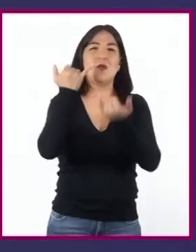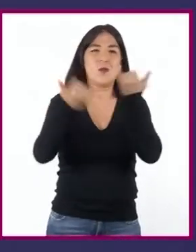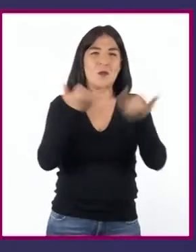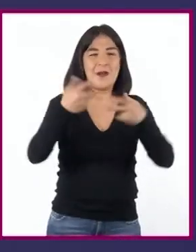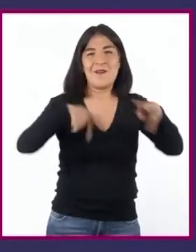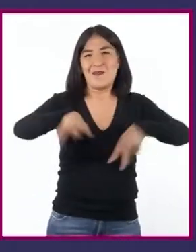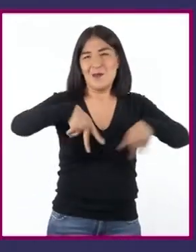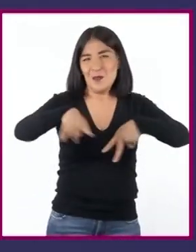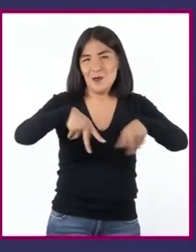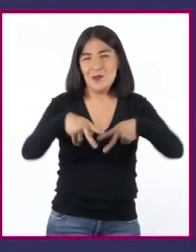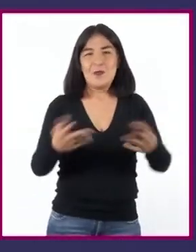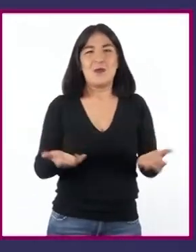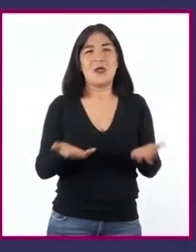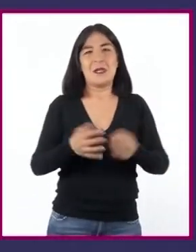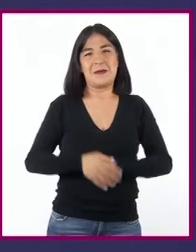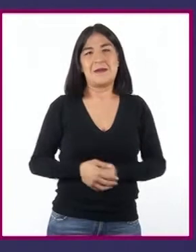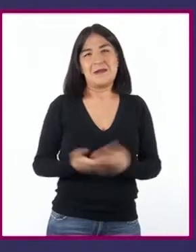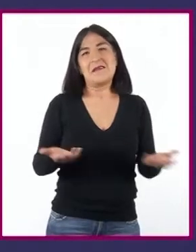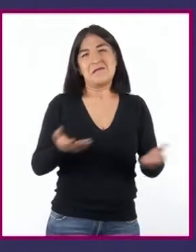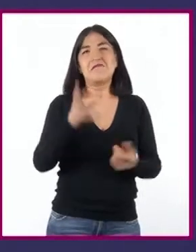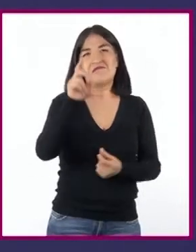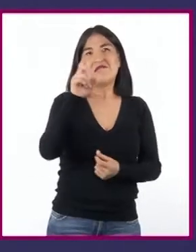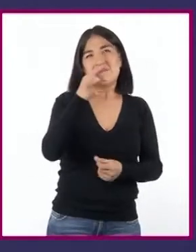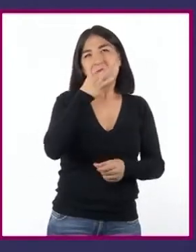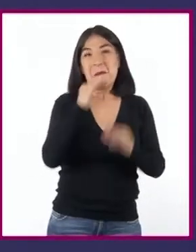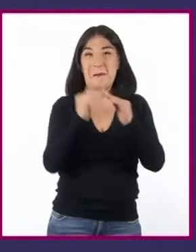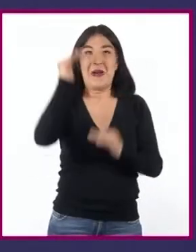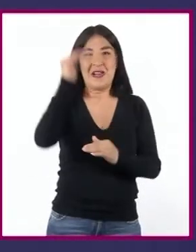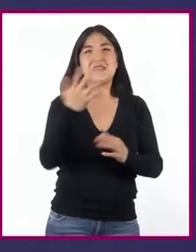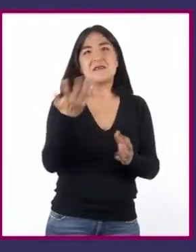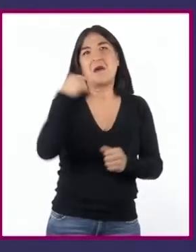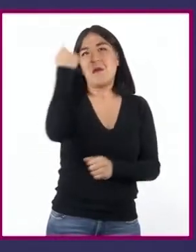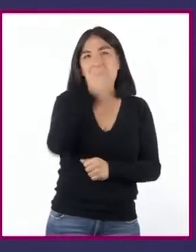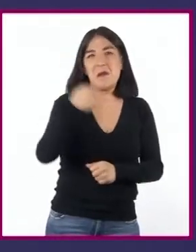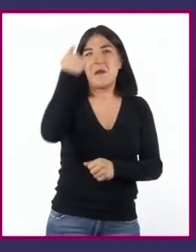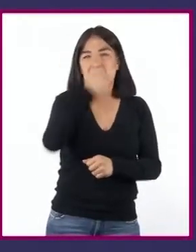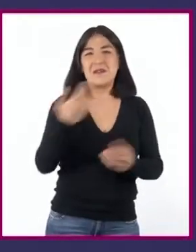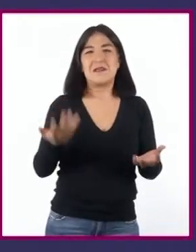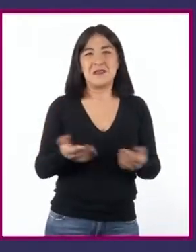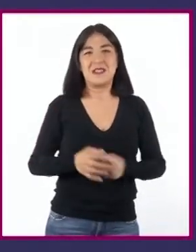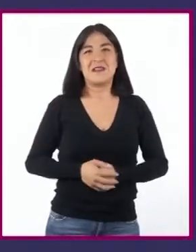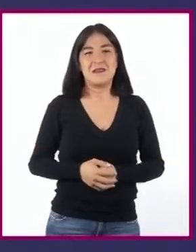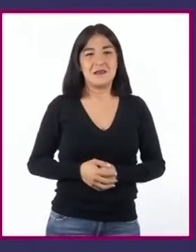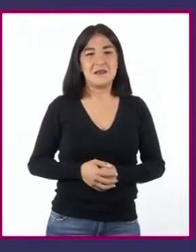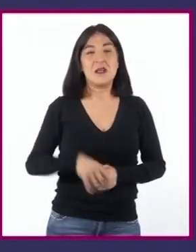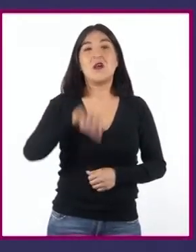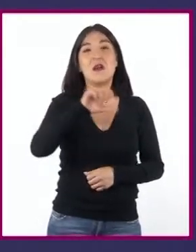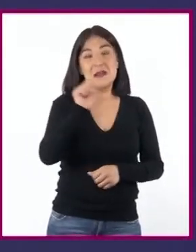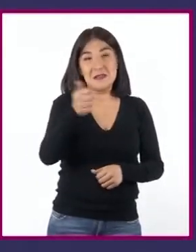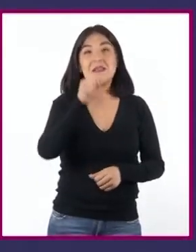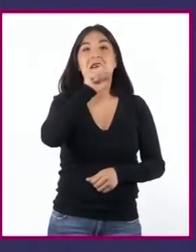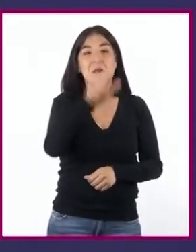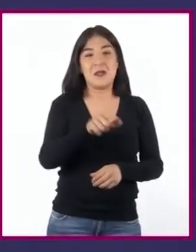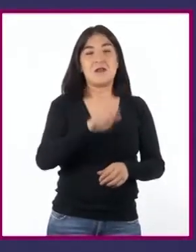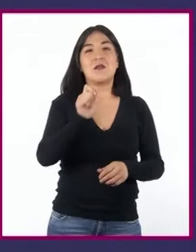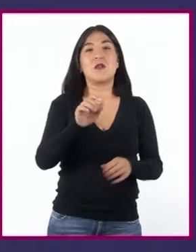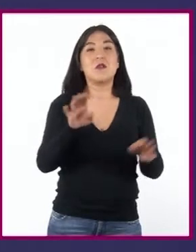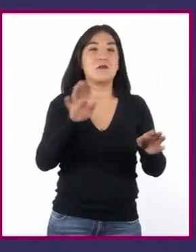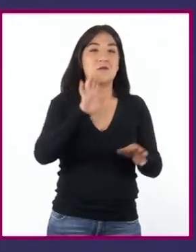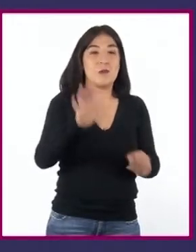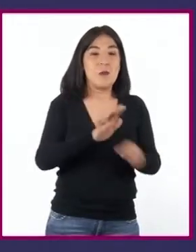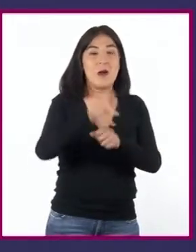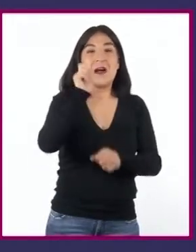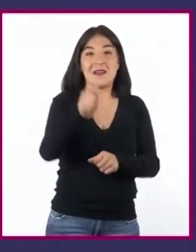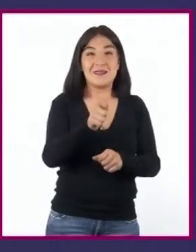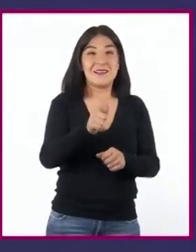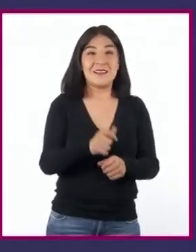fútbol por, pues sí, por más de 30 minutos, varias horas. De hecho, lo hacemos hasta que la consola nos dice